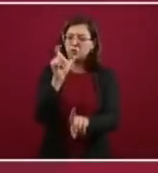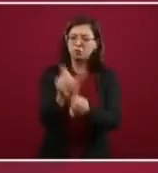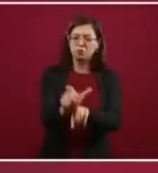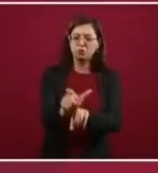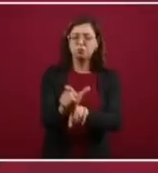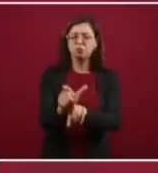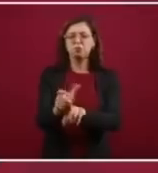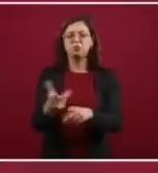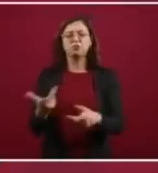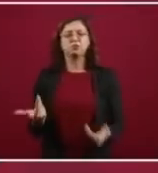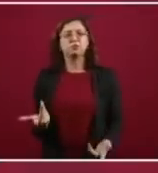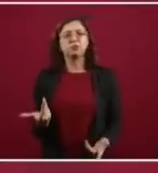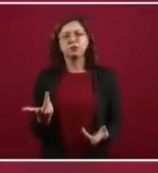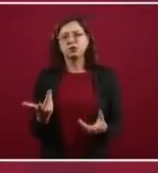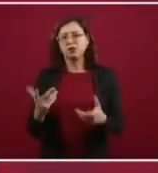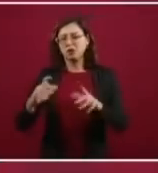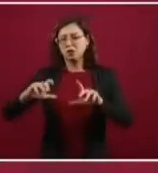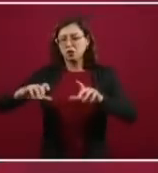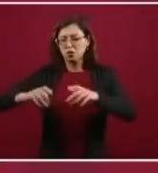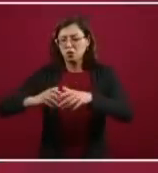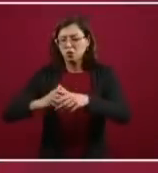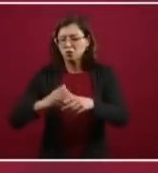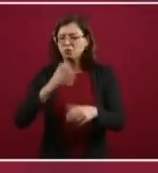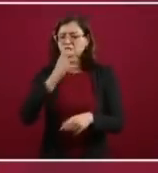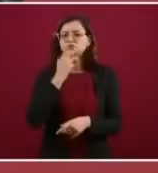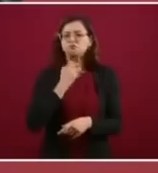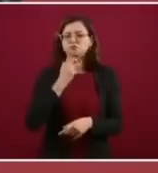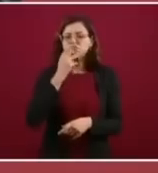integrantes de las comunidades judías,